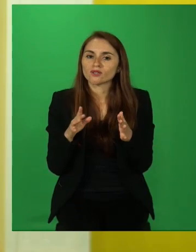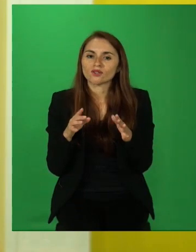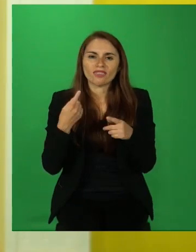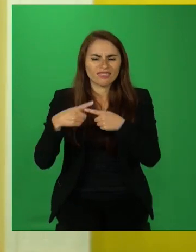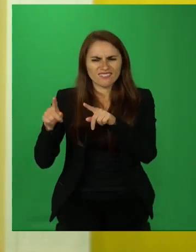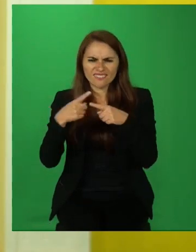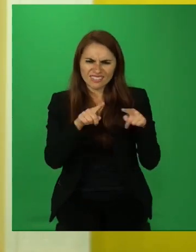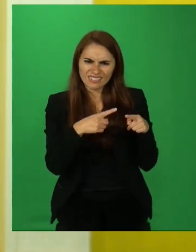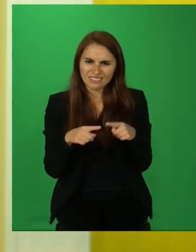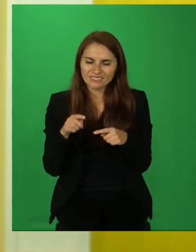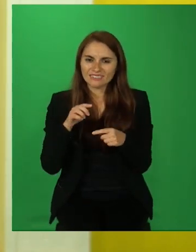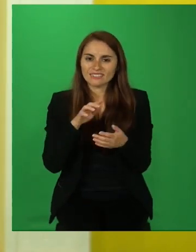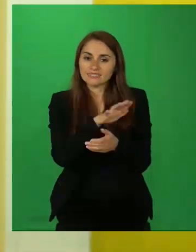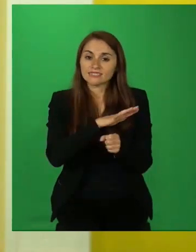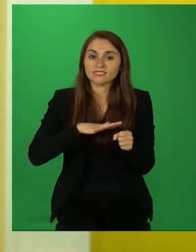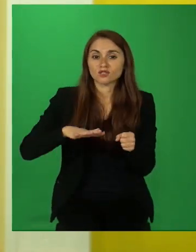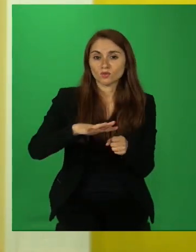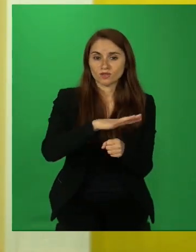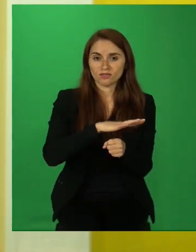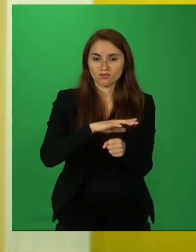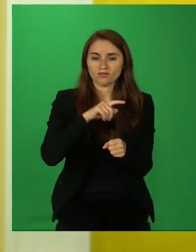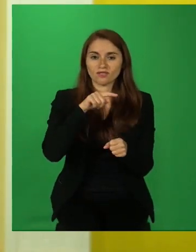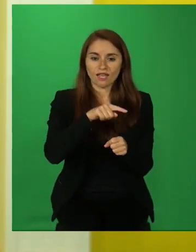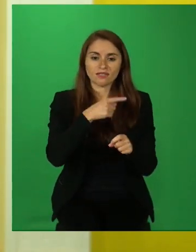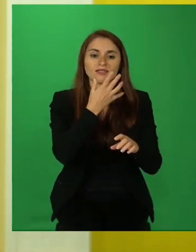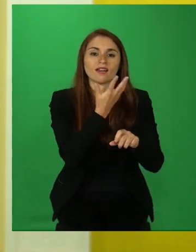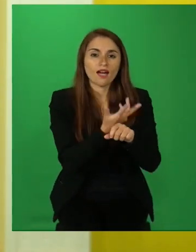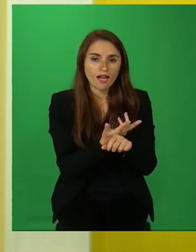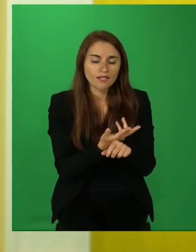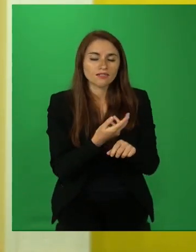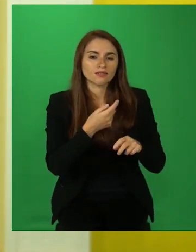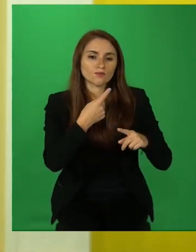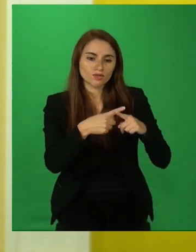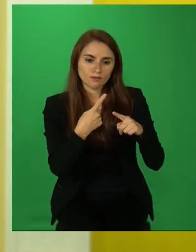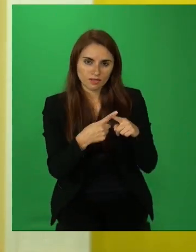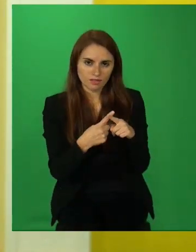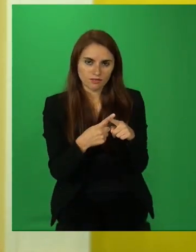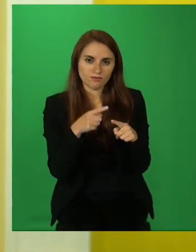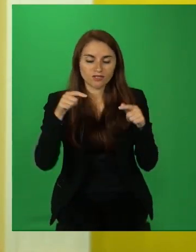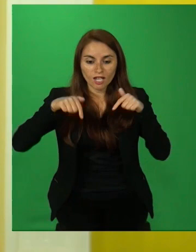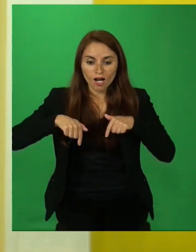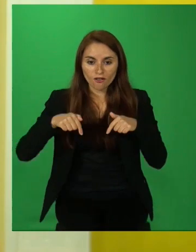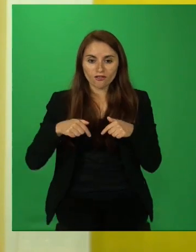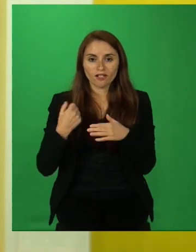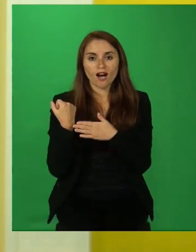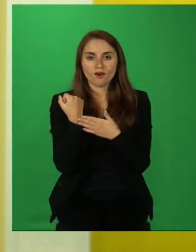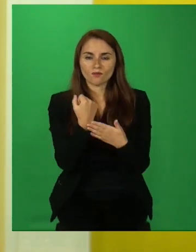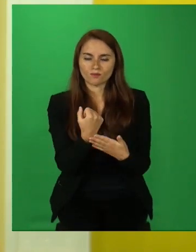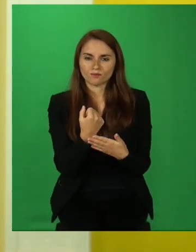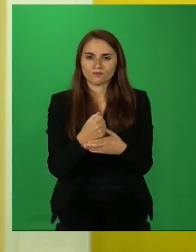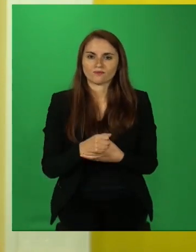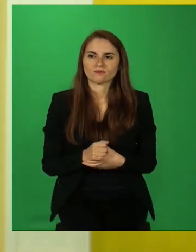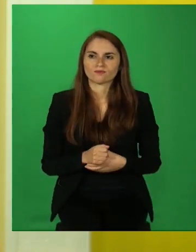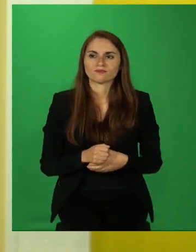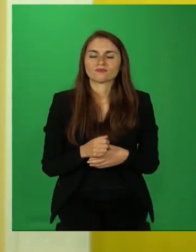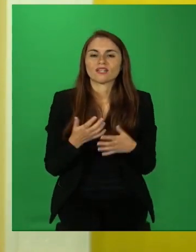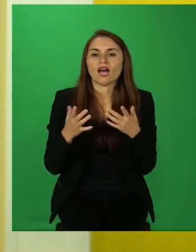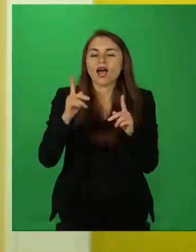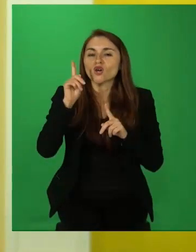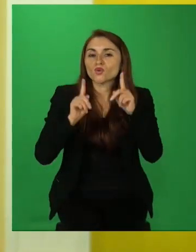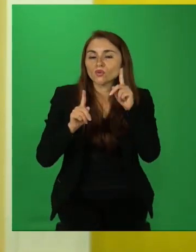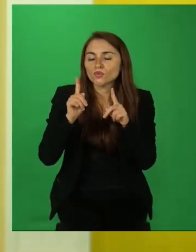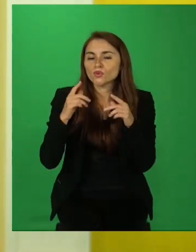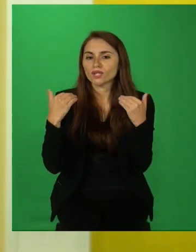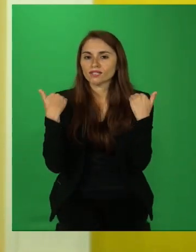diversas situaciones la aplicación de la multiplicación y eso es lo que vamos a ver hoy posibles ejercicios